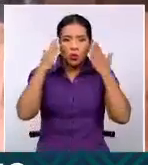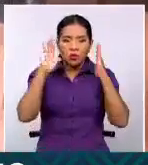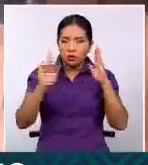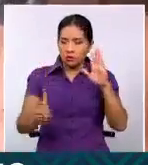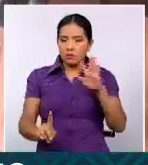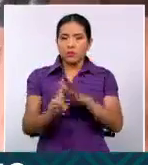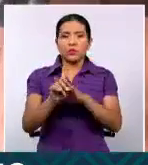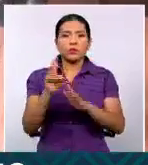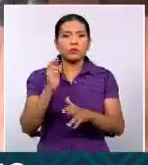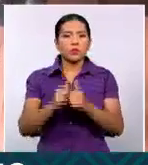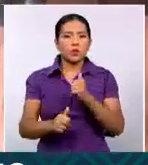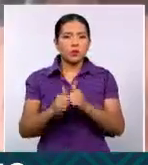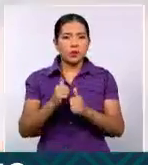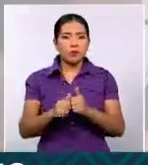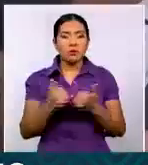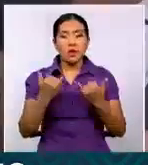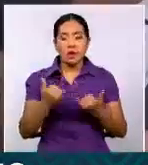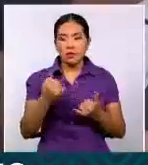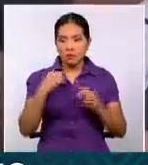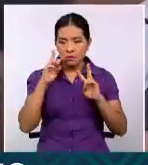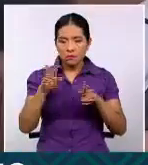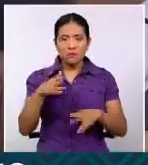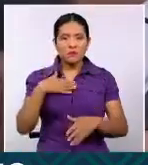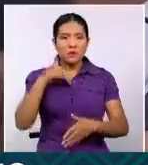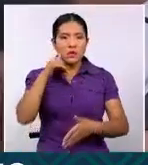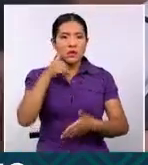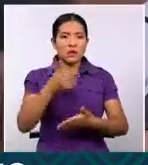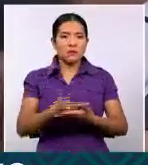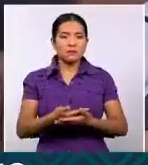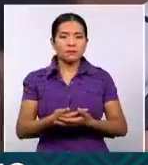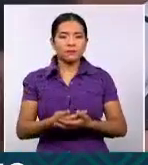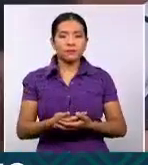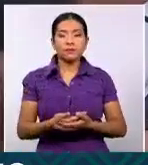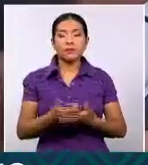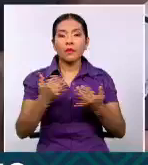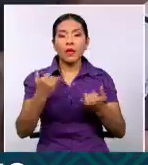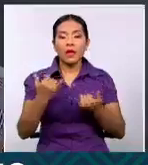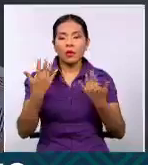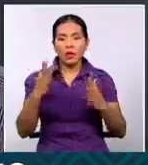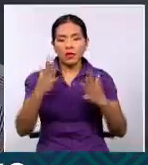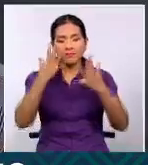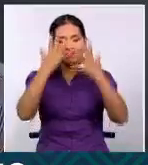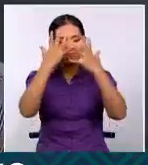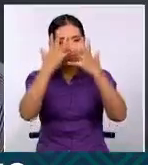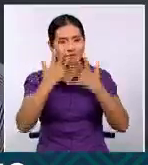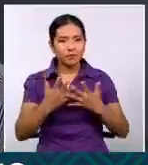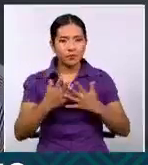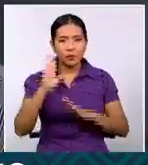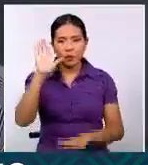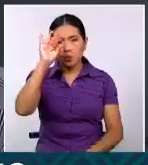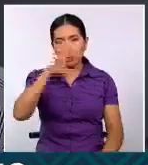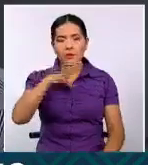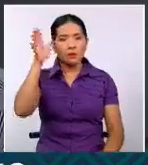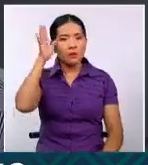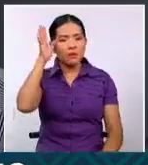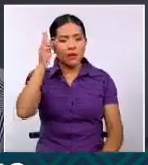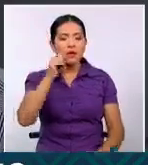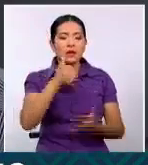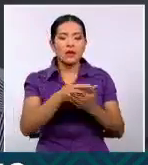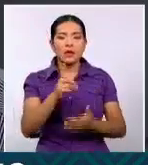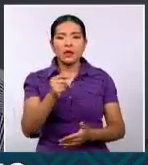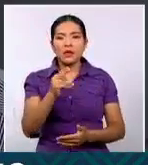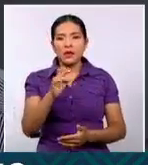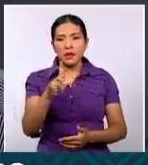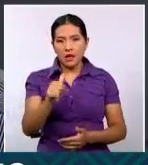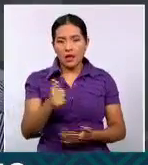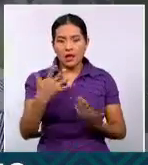acontecido, viéndole a mi hija así. Con estas palabras y desconsolado, el papá de Daniela Rodríguez llegó desde Brasil luego